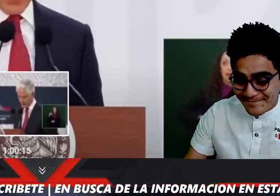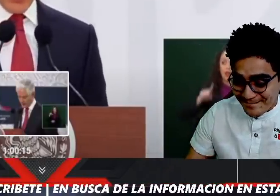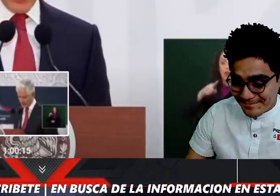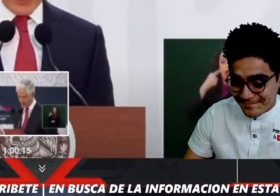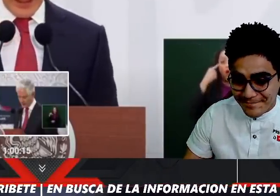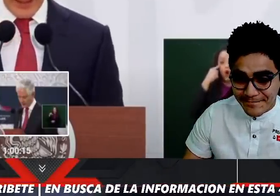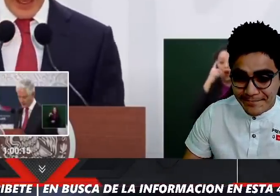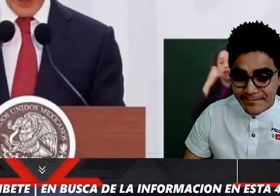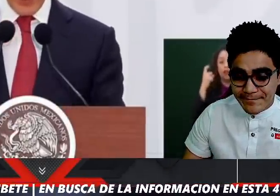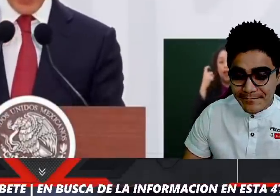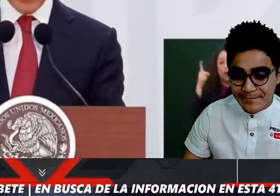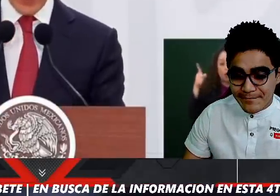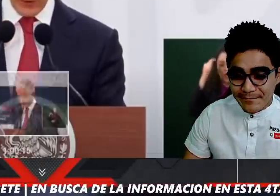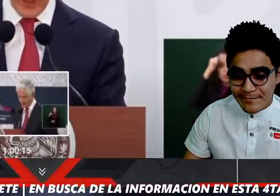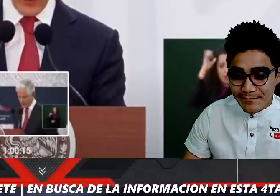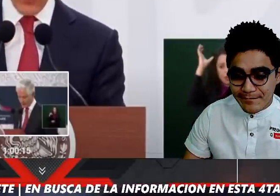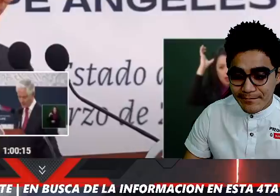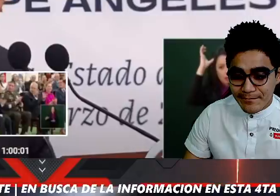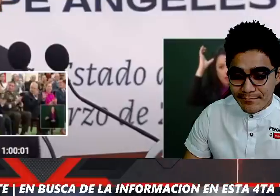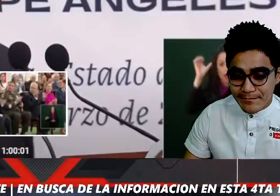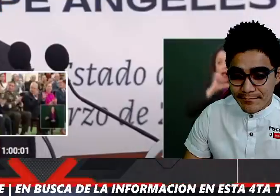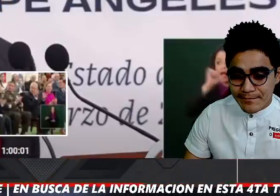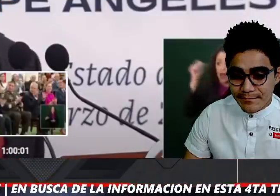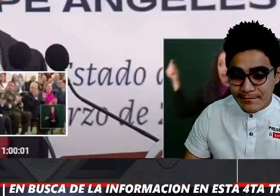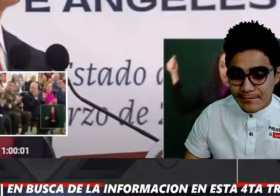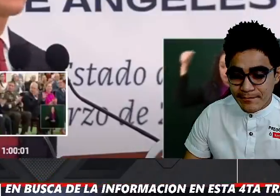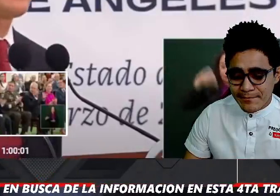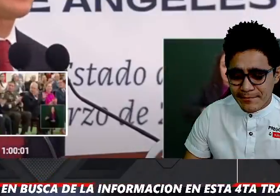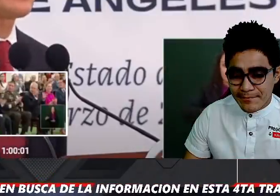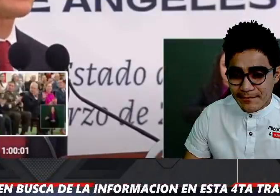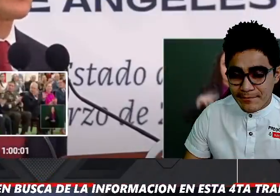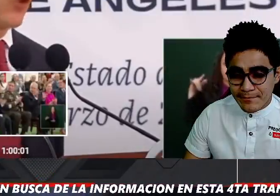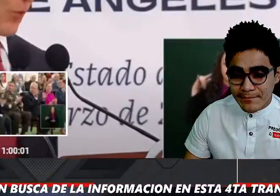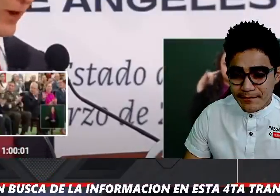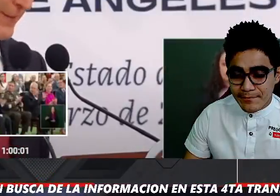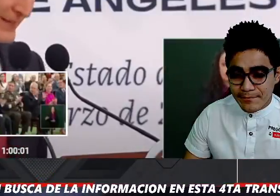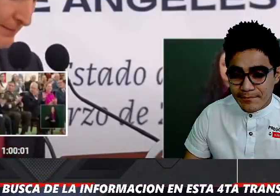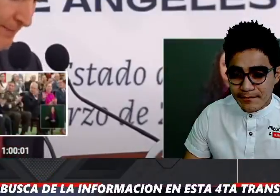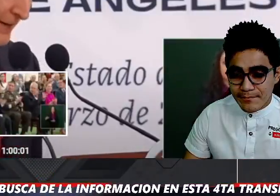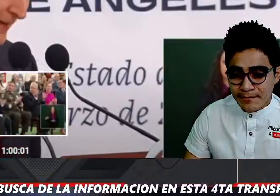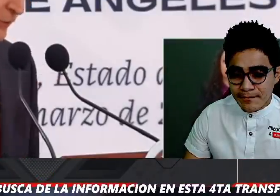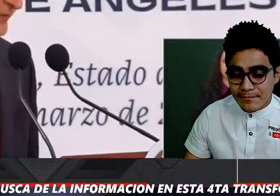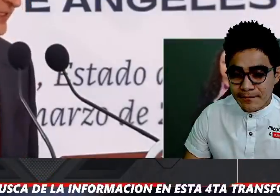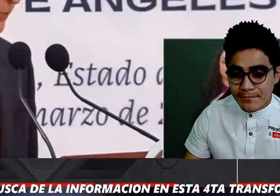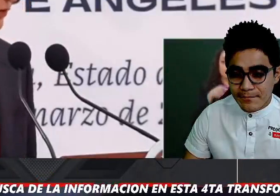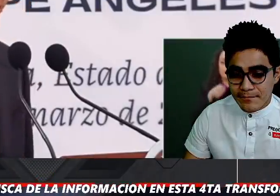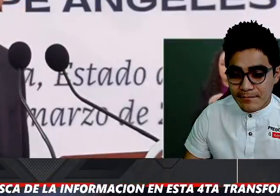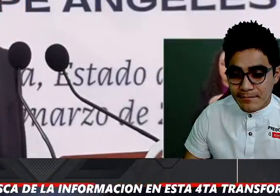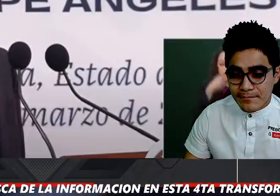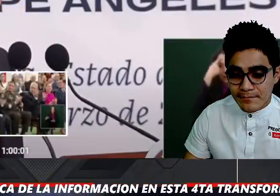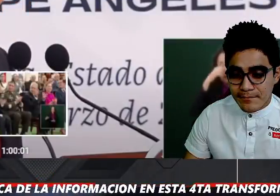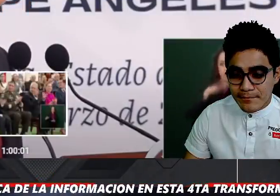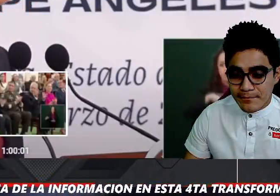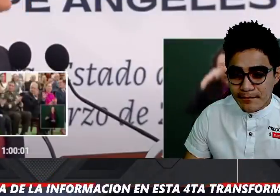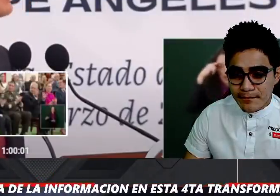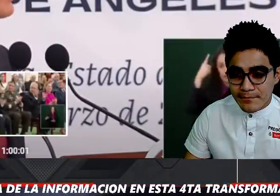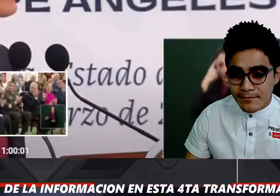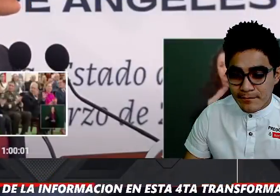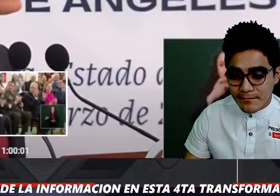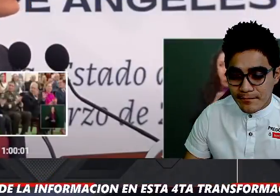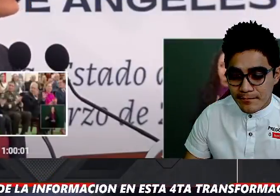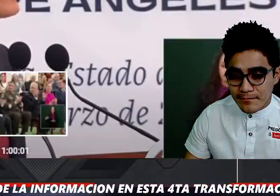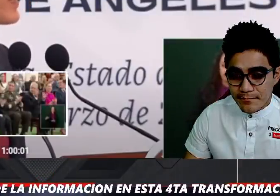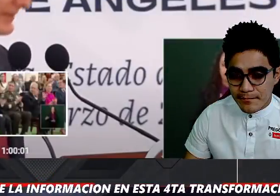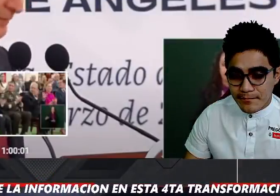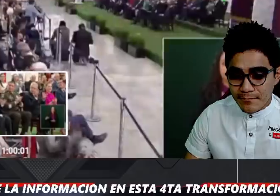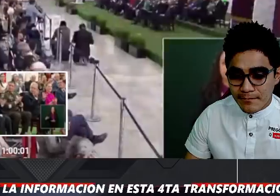Tecámac, hasta llegar al interior del aeropuerto y servirá como el principal medio de transporte para los